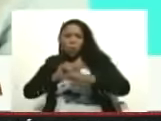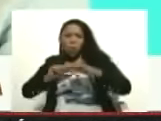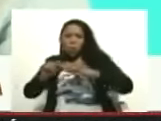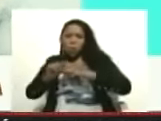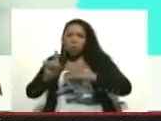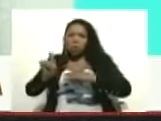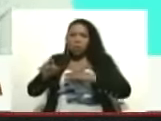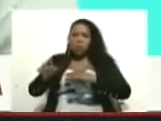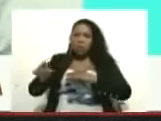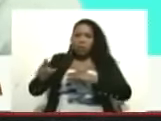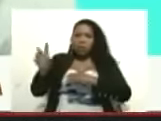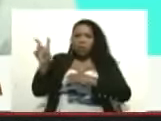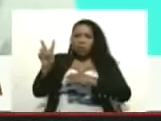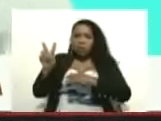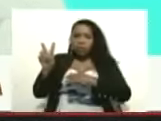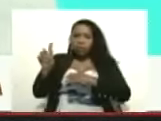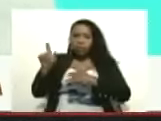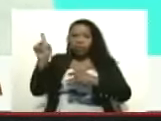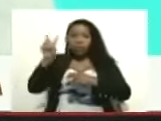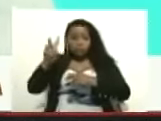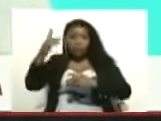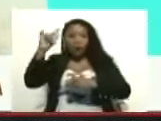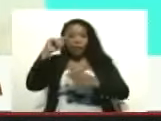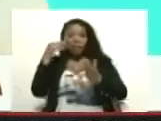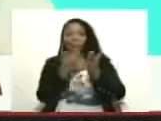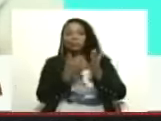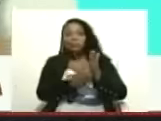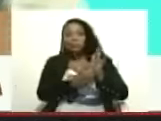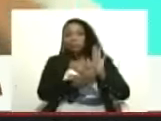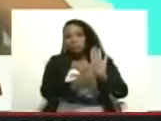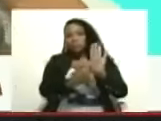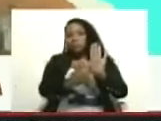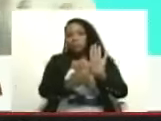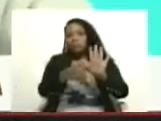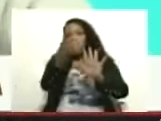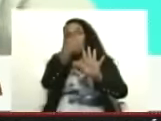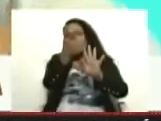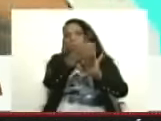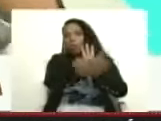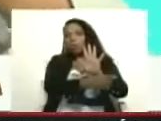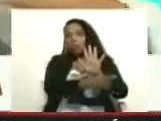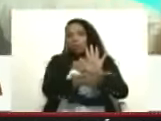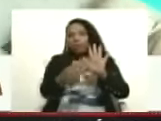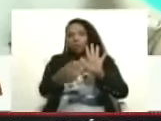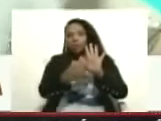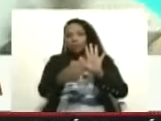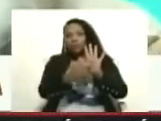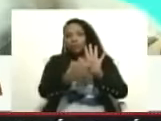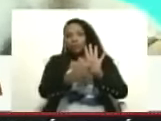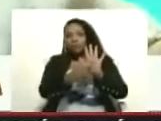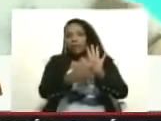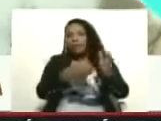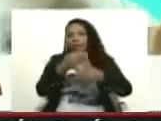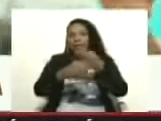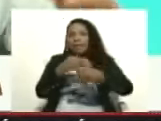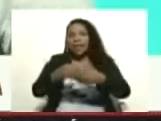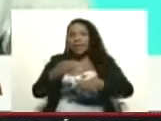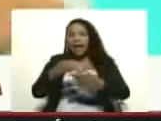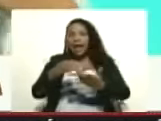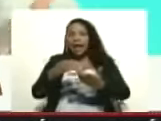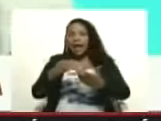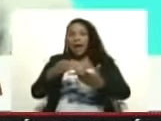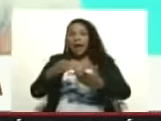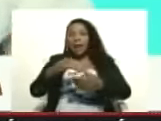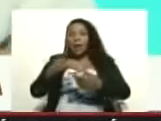o no es de Venezuela por el contrario Venezuela puede plantear y presentar y demostrar desde que se crea la capitanía general de Venezuela hasta